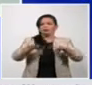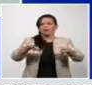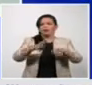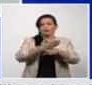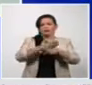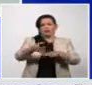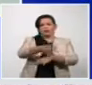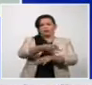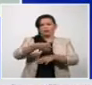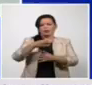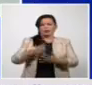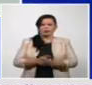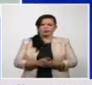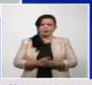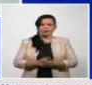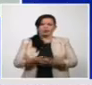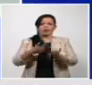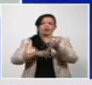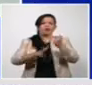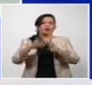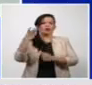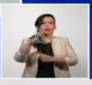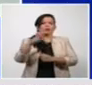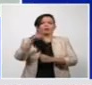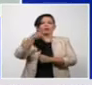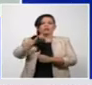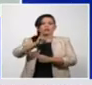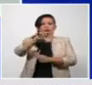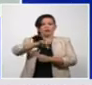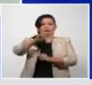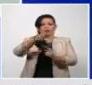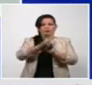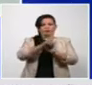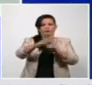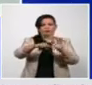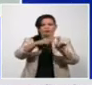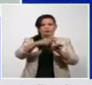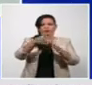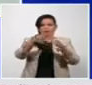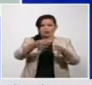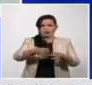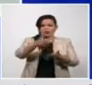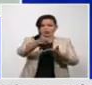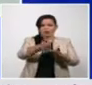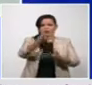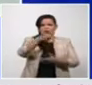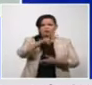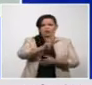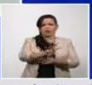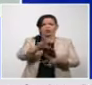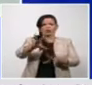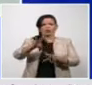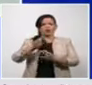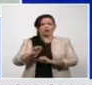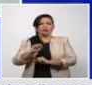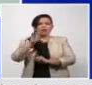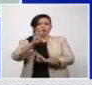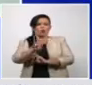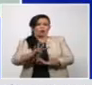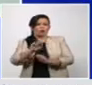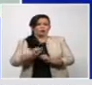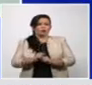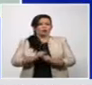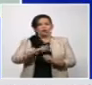Camagüey confirma 19 casos autóctonos, del municipio Camagüey 12, de Nuevitas 4, de Céspedes